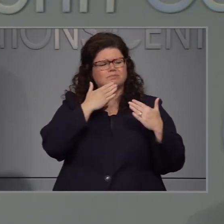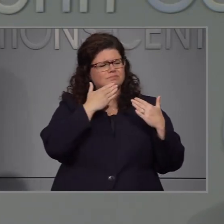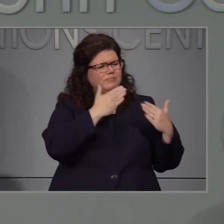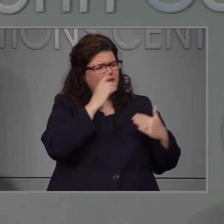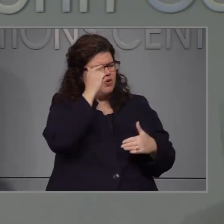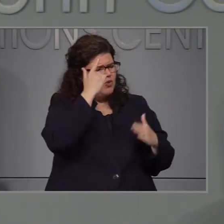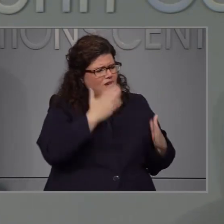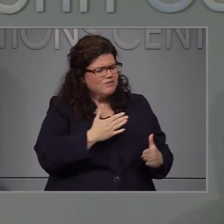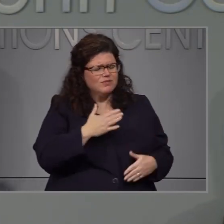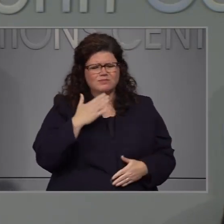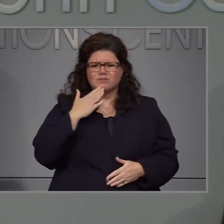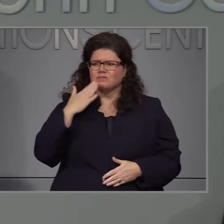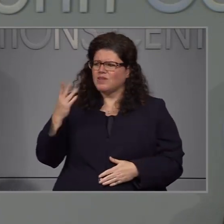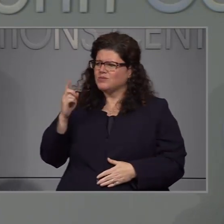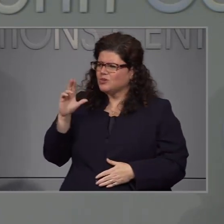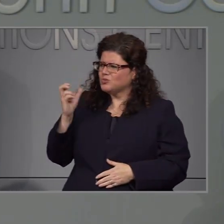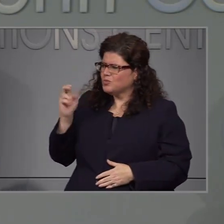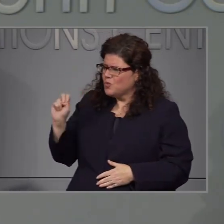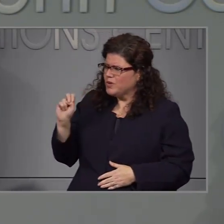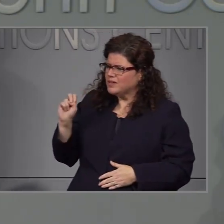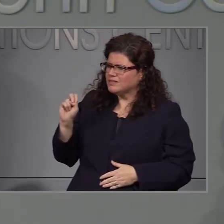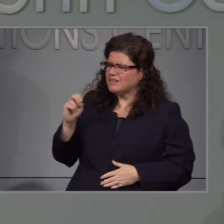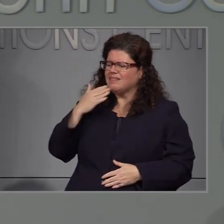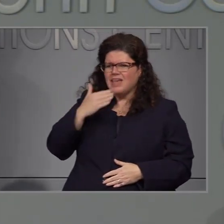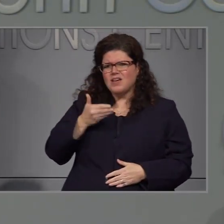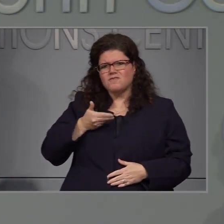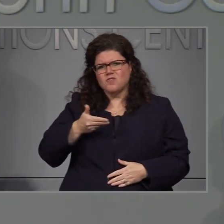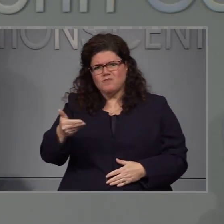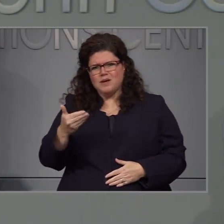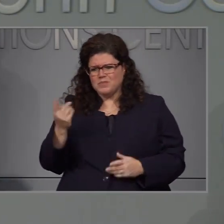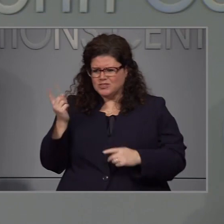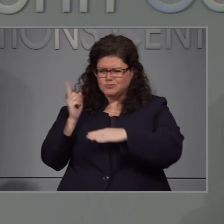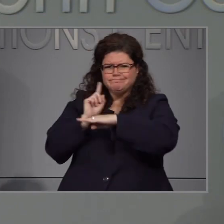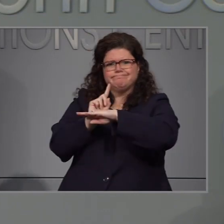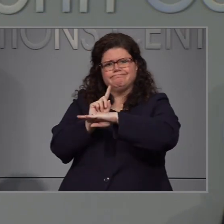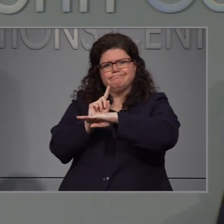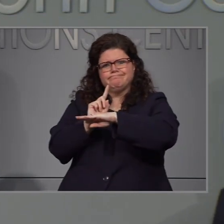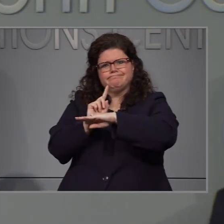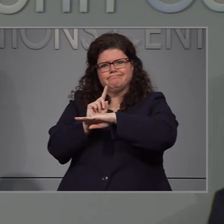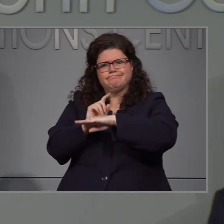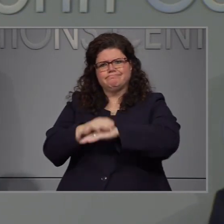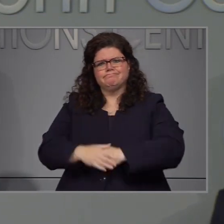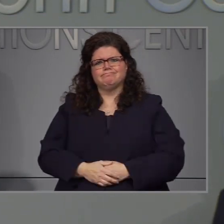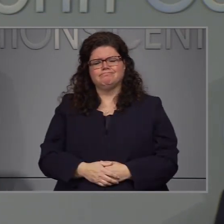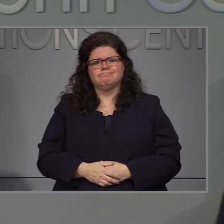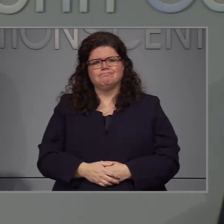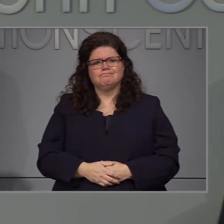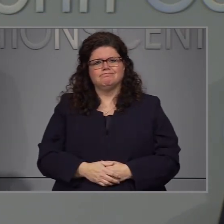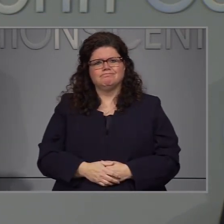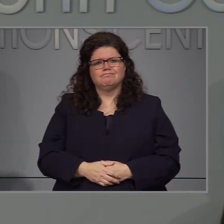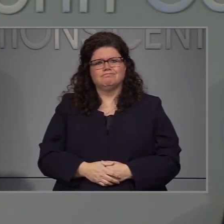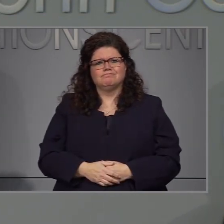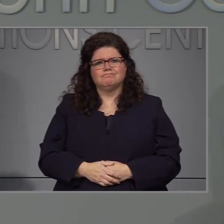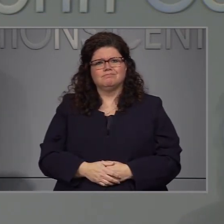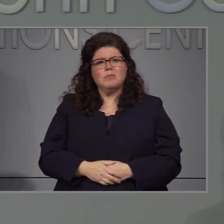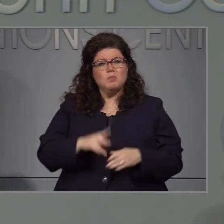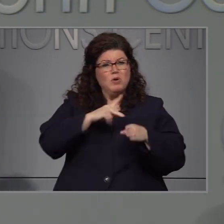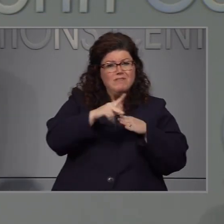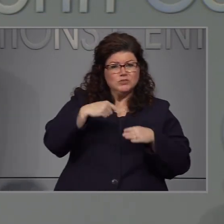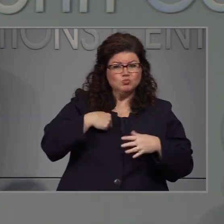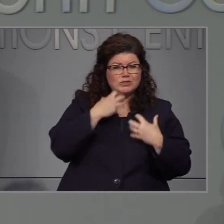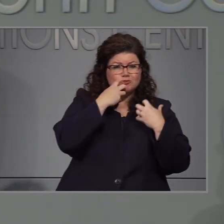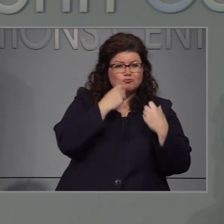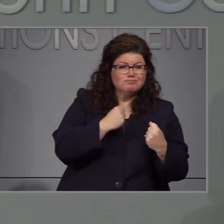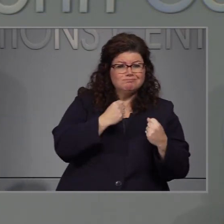Gracias, gobernador Cooper y secretaria Cohen, por la oportunidad de estar aquí y representar a la profesión en la que más confianza tenemos en